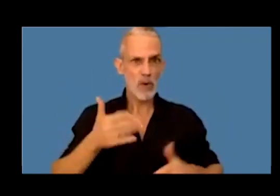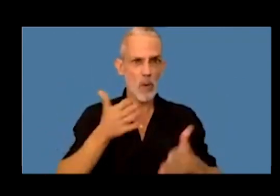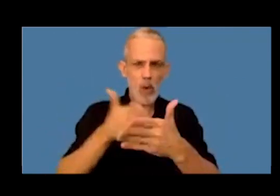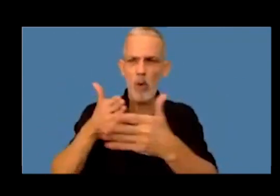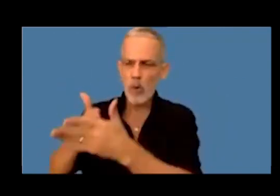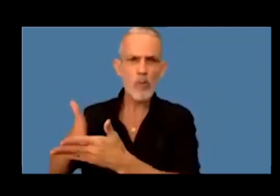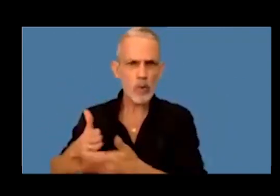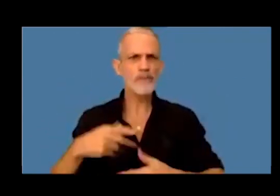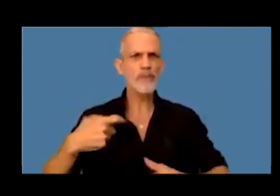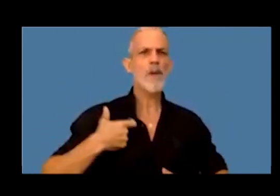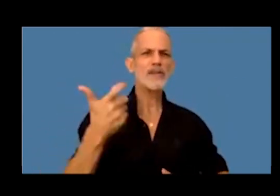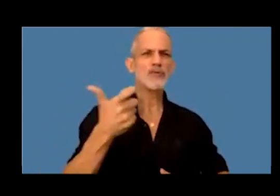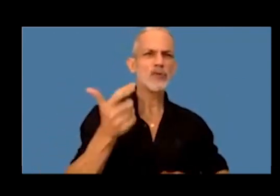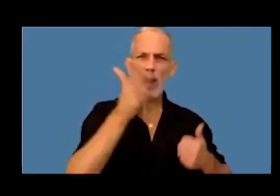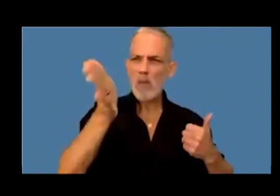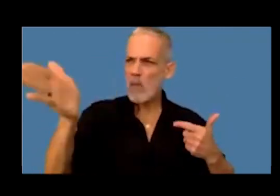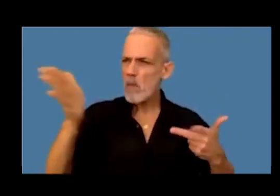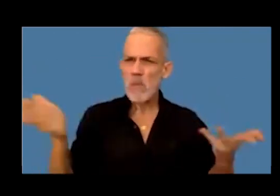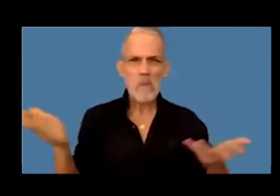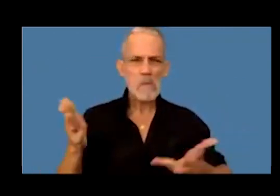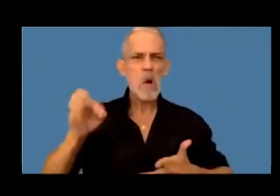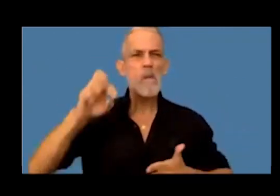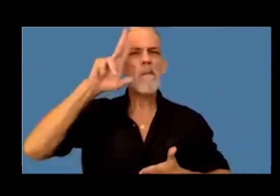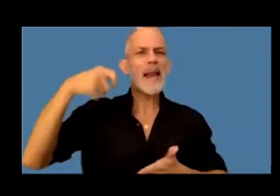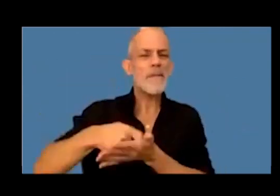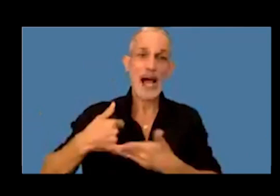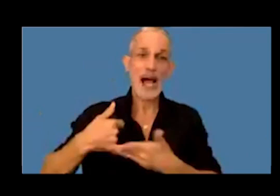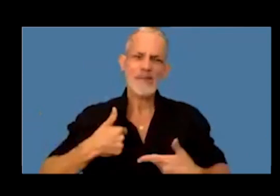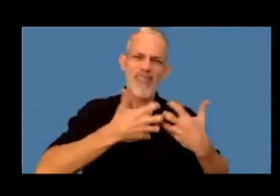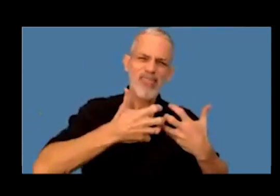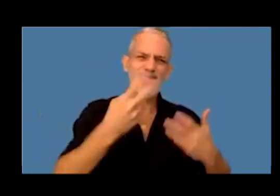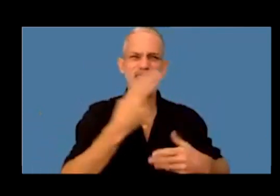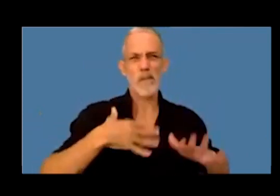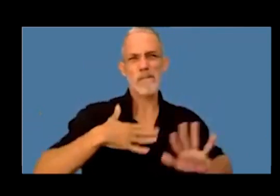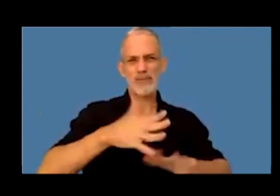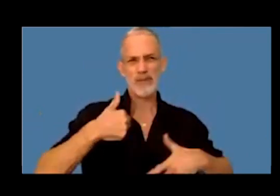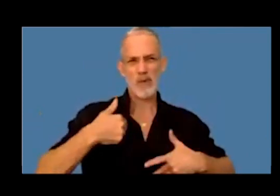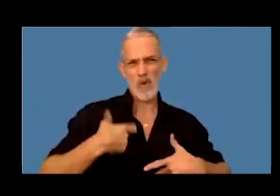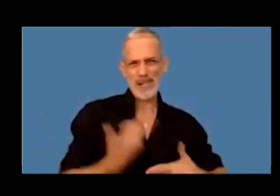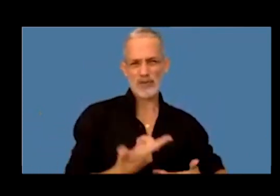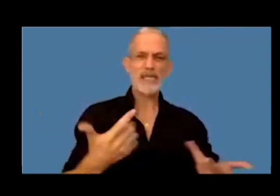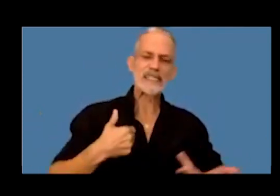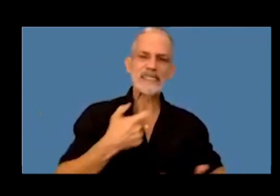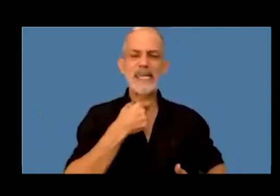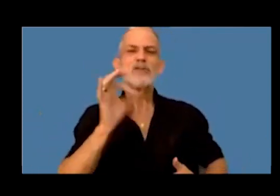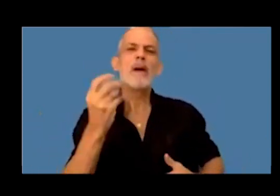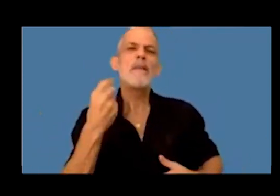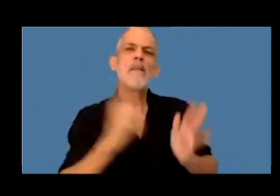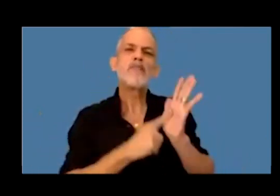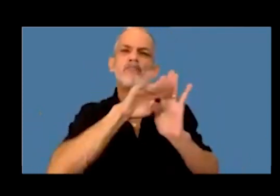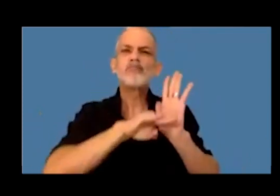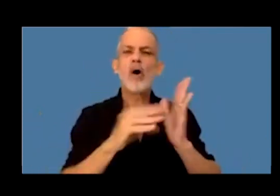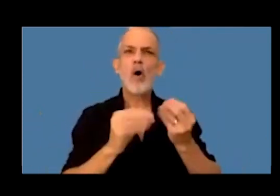obras sociales y prepaga, ya que la mía no me funciona bien. Quisiera saber si hay alguna reglamentación o si la